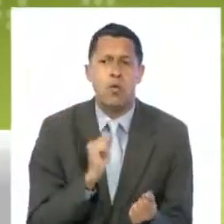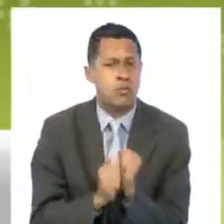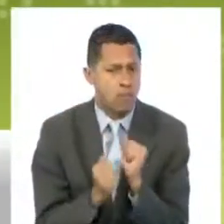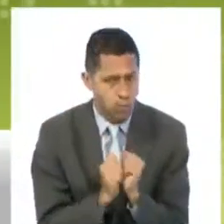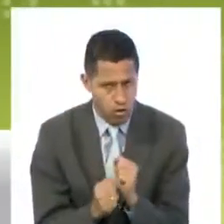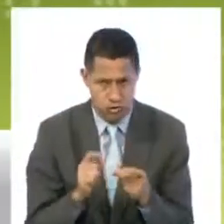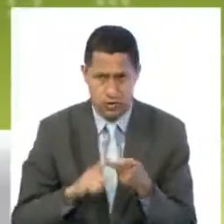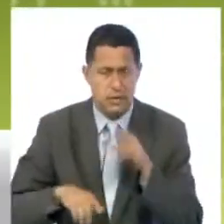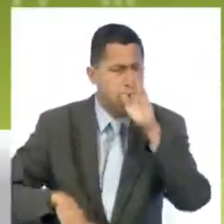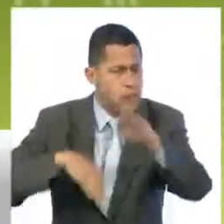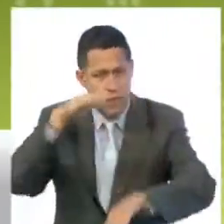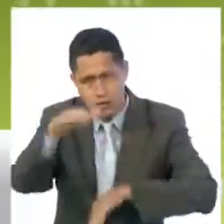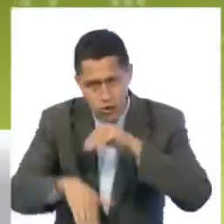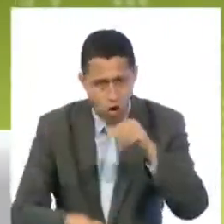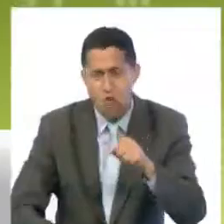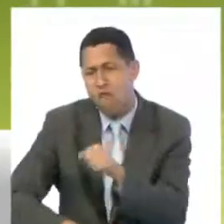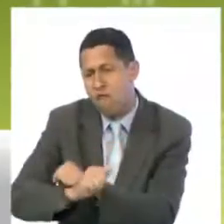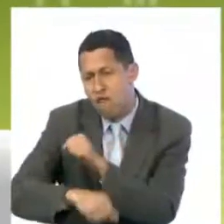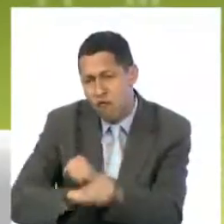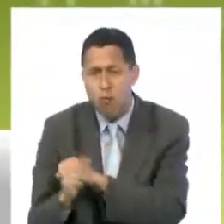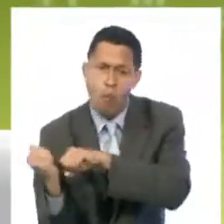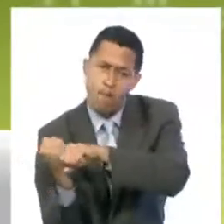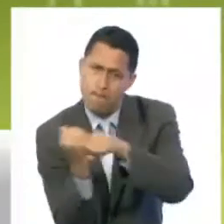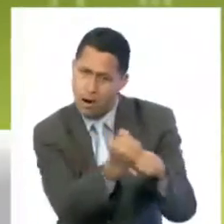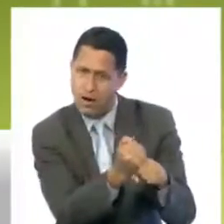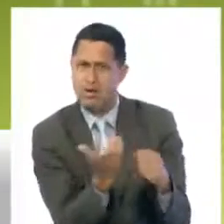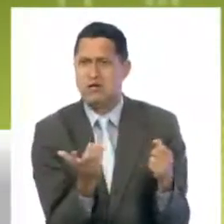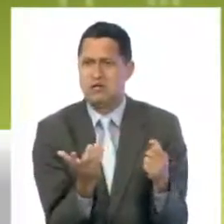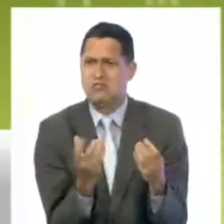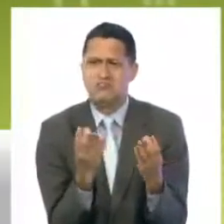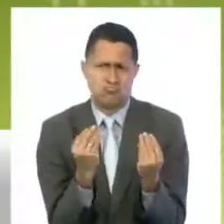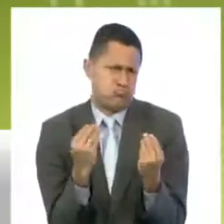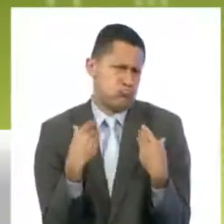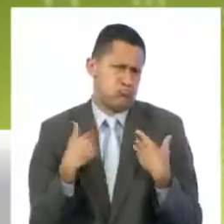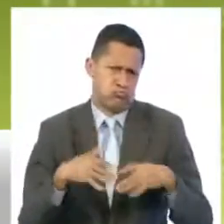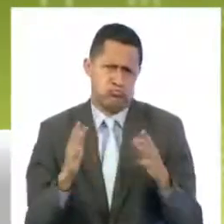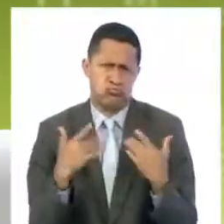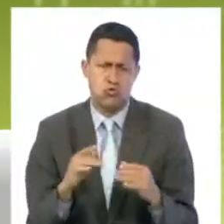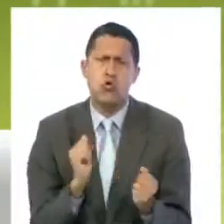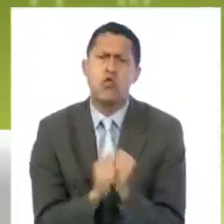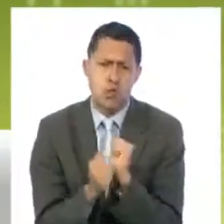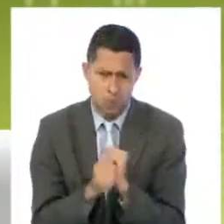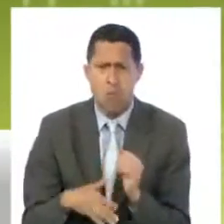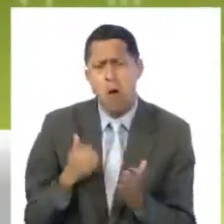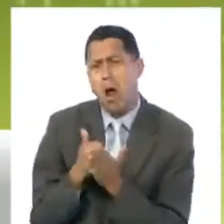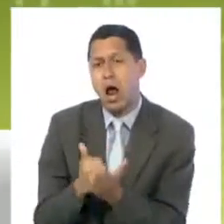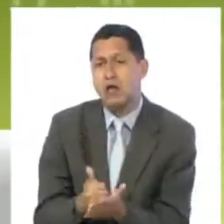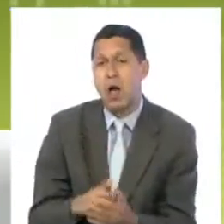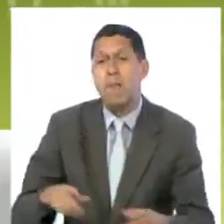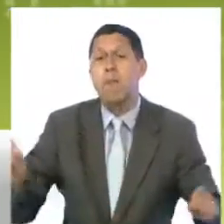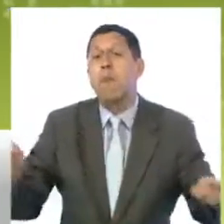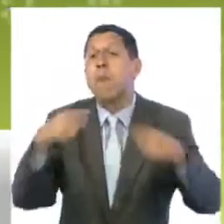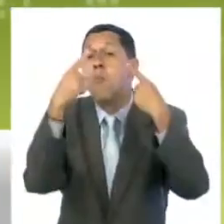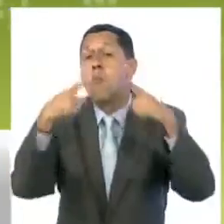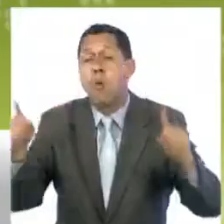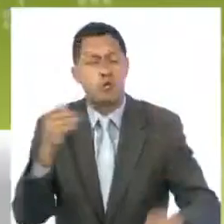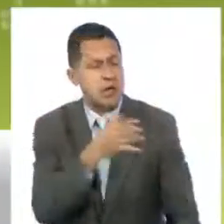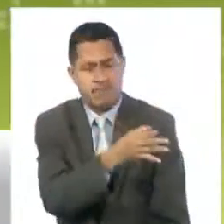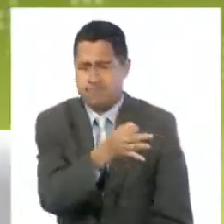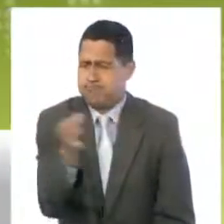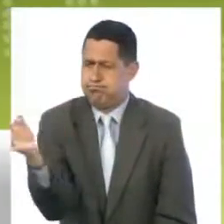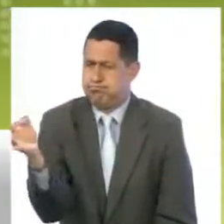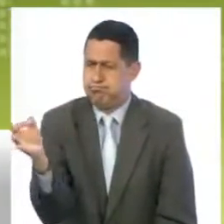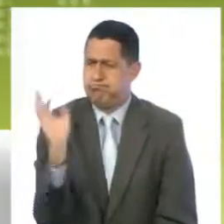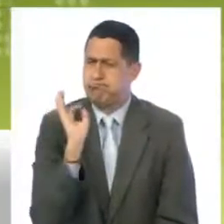hiperactividad? ¿Cómo ayudar a que esté centrado en las actividades? Y además, ¿existe algún ejercicio que pueda hacerse